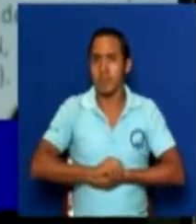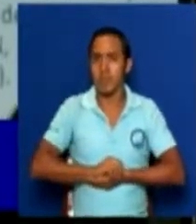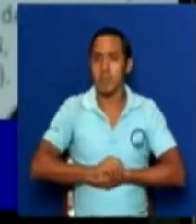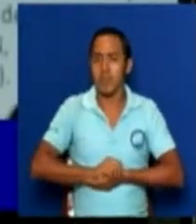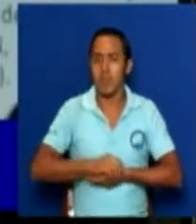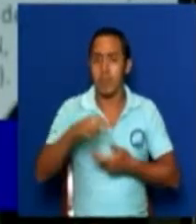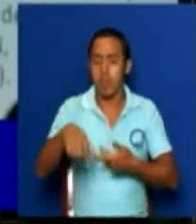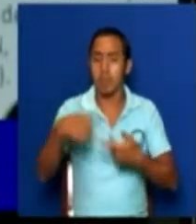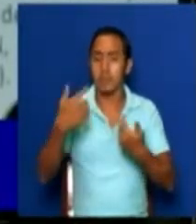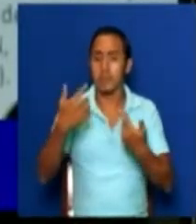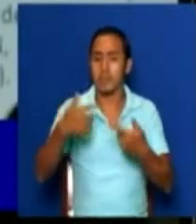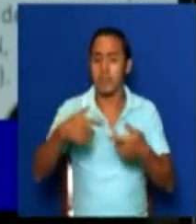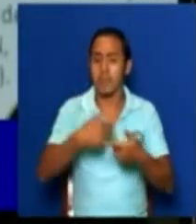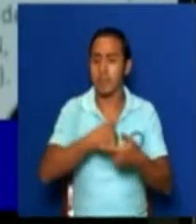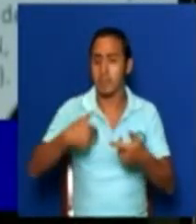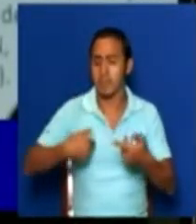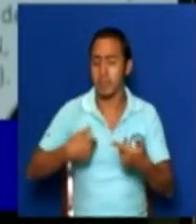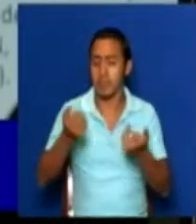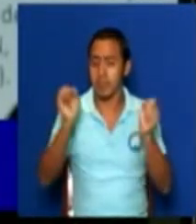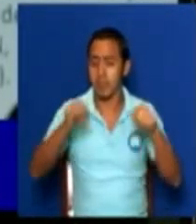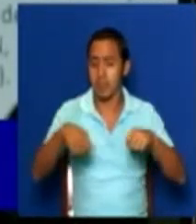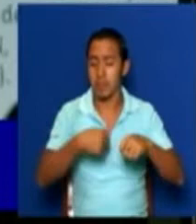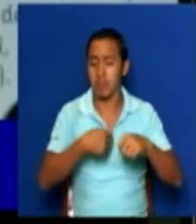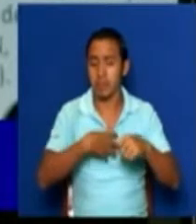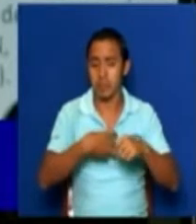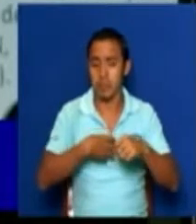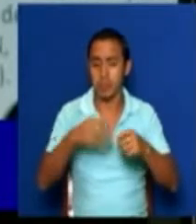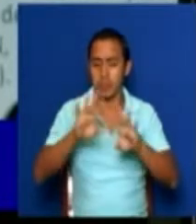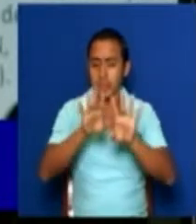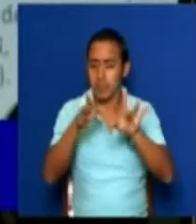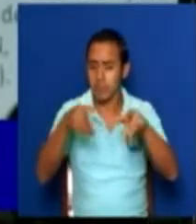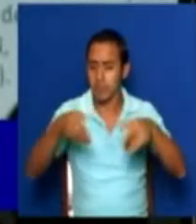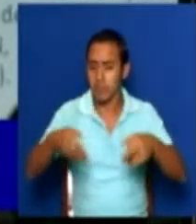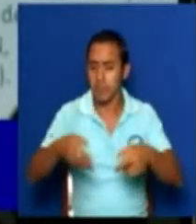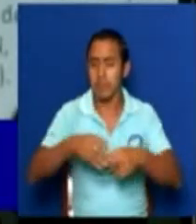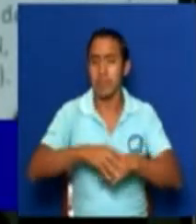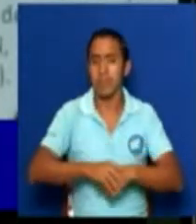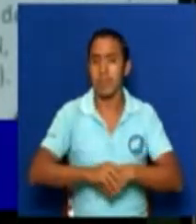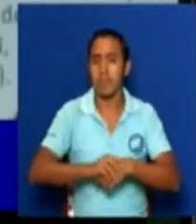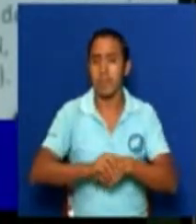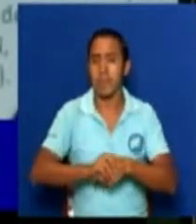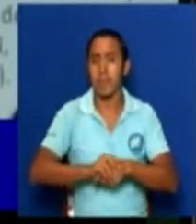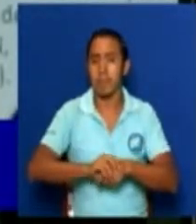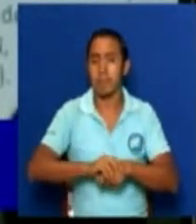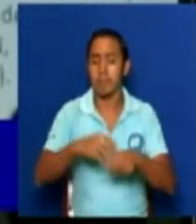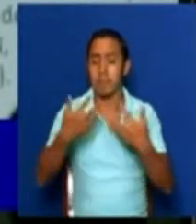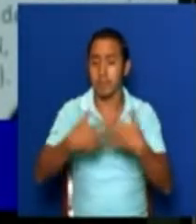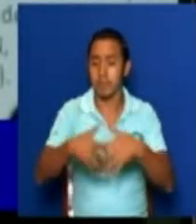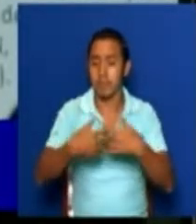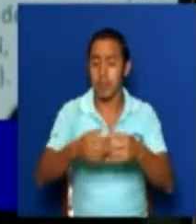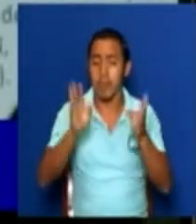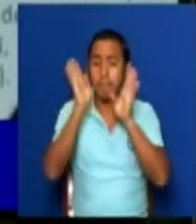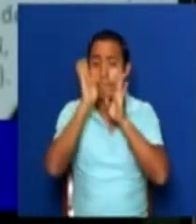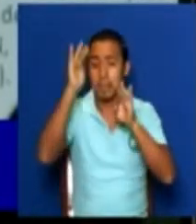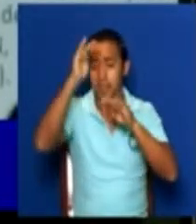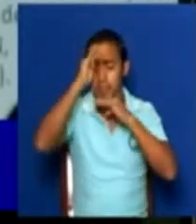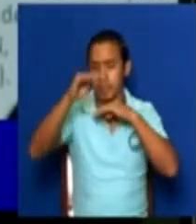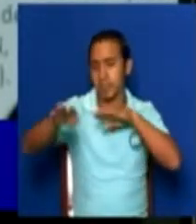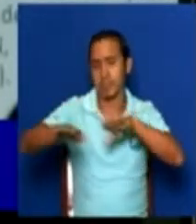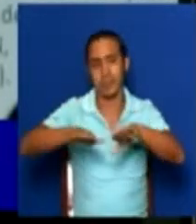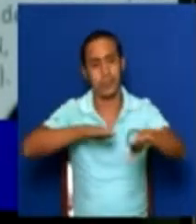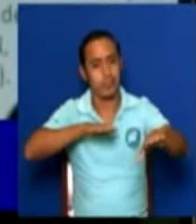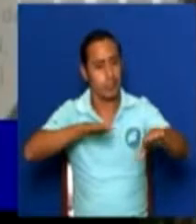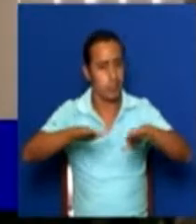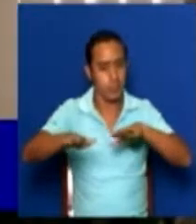Emprendimiento e incremento de la capacidad de agenciarse por parte de las mujeres. El sector privado, pues obviamente no es capaz de